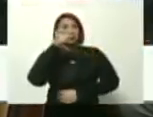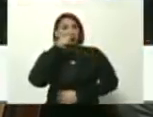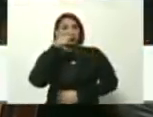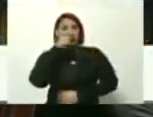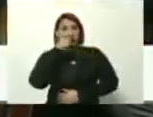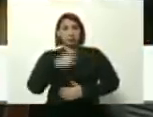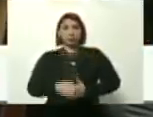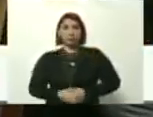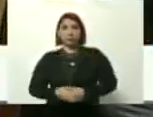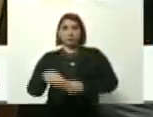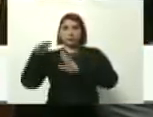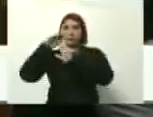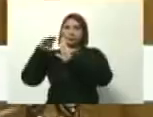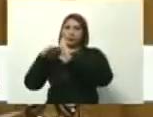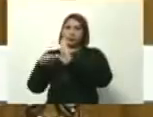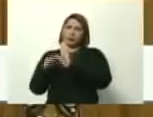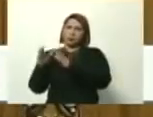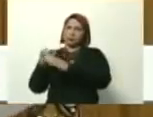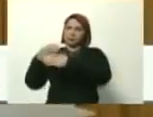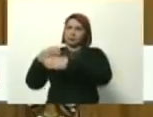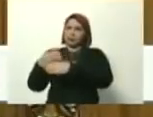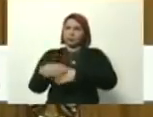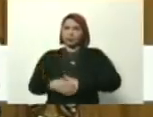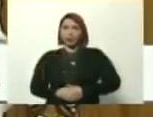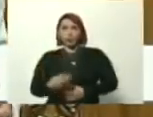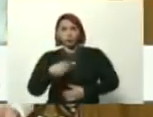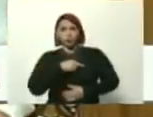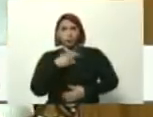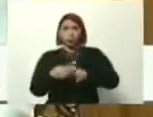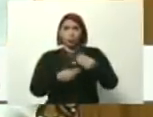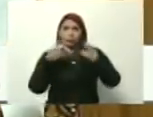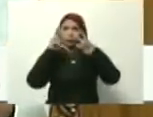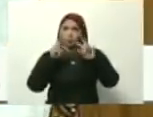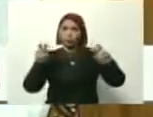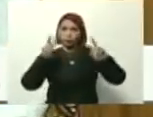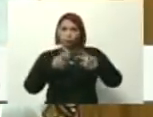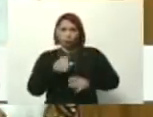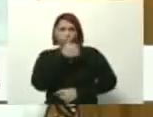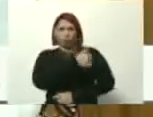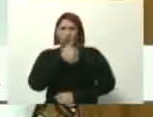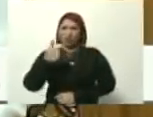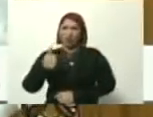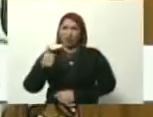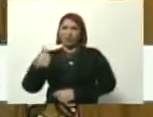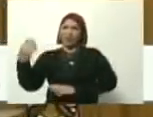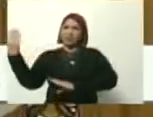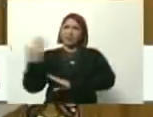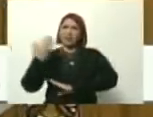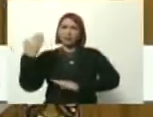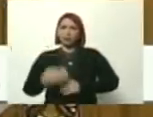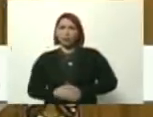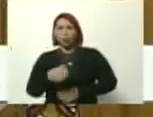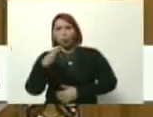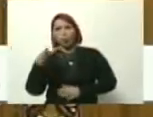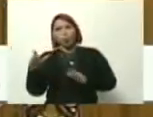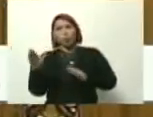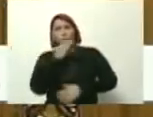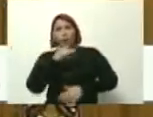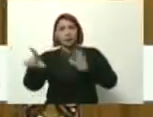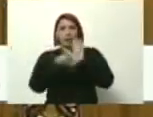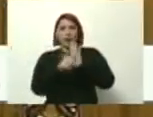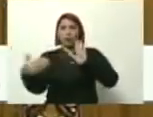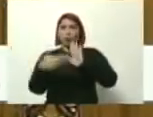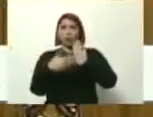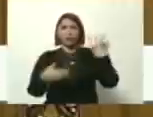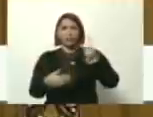Medidas Coercitivas Unilaterales, hemos hecho estudio de cada sanción ilícita y legítima contra Venezuela,